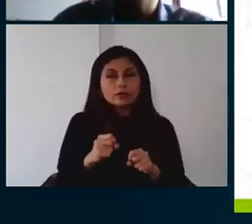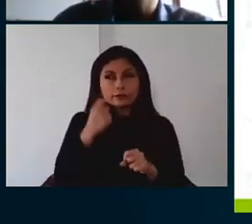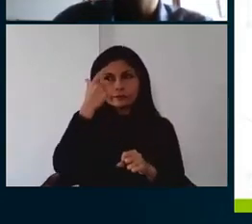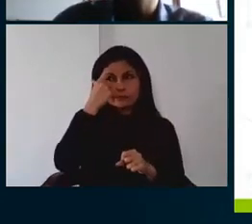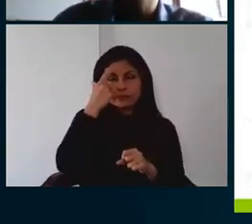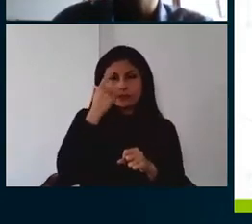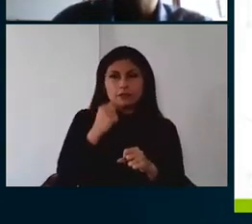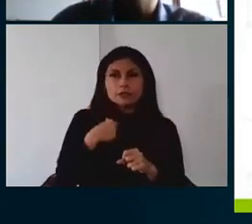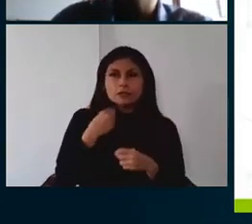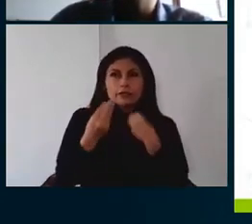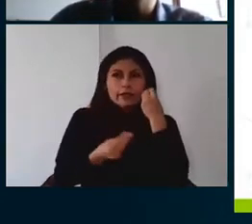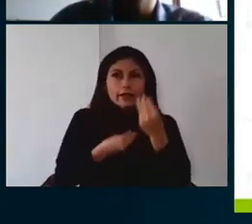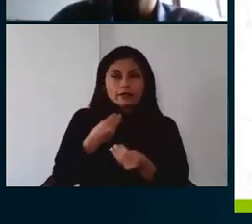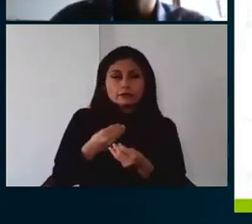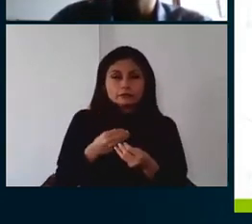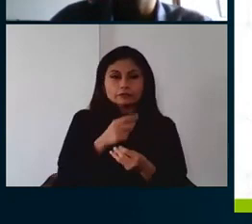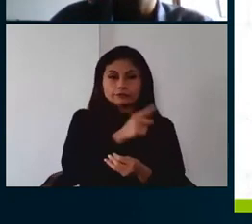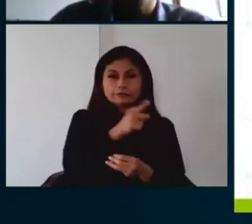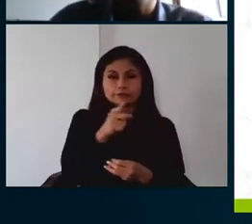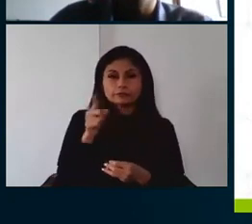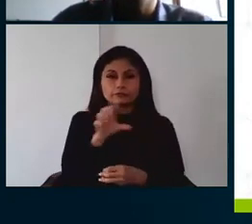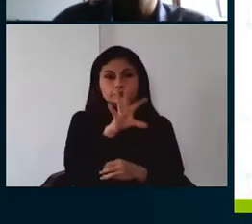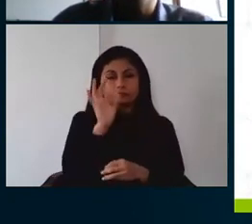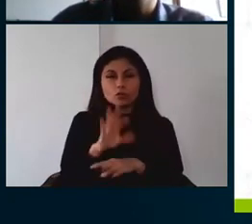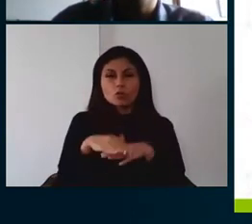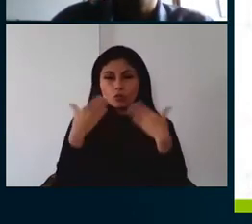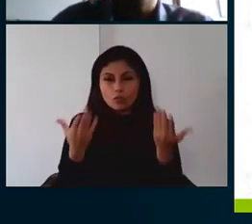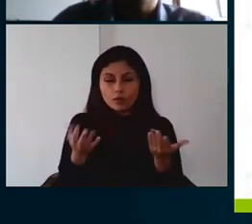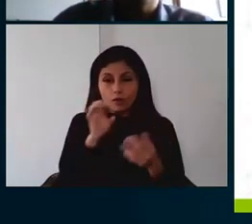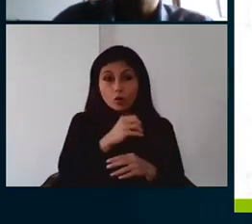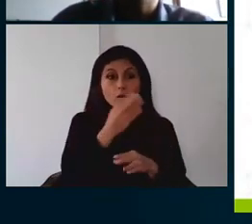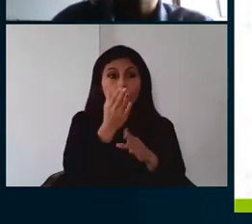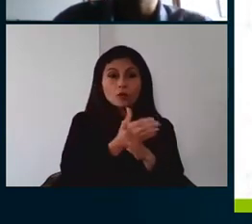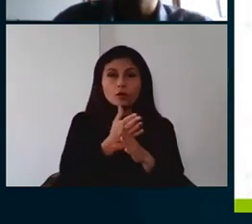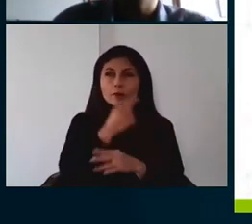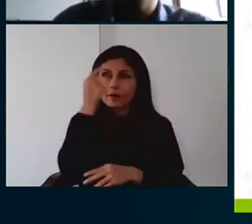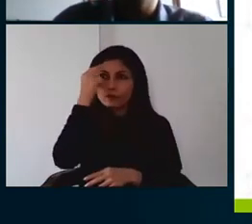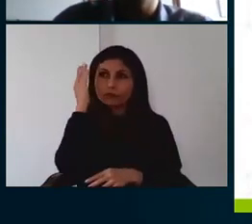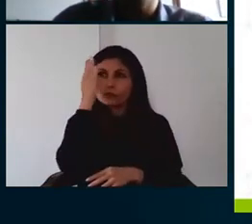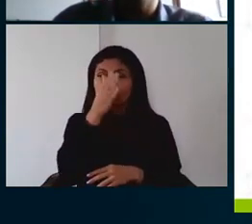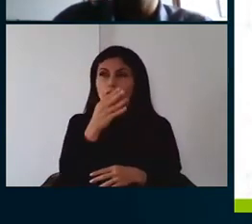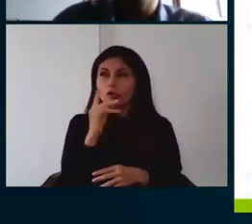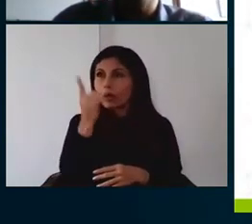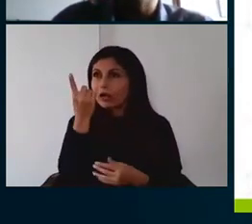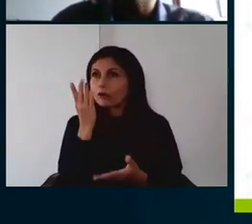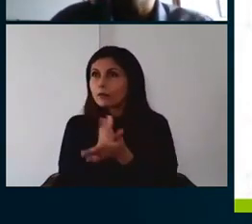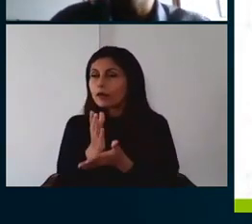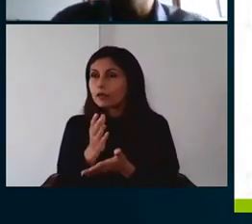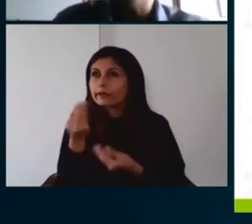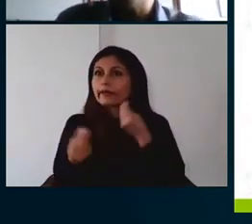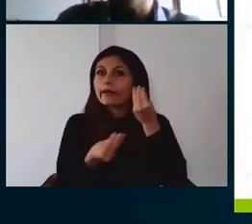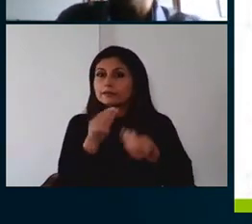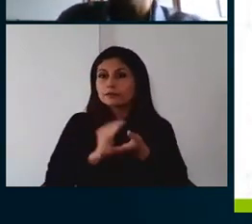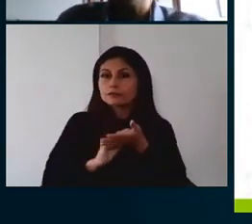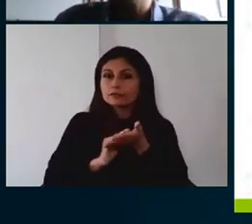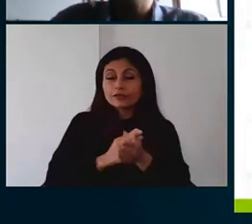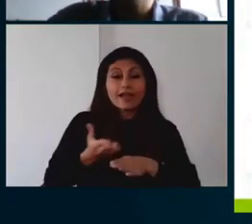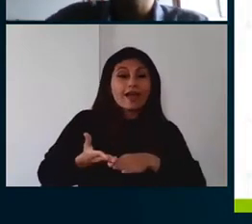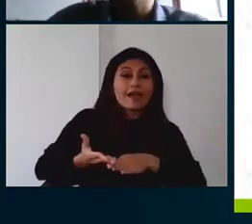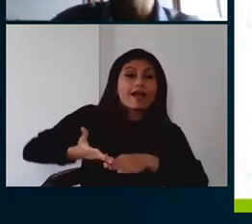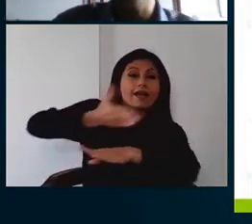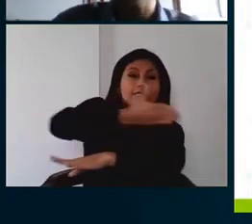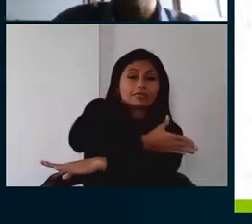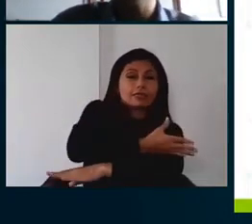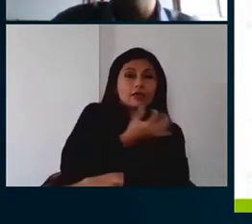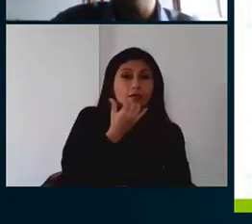la toma de decisiones, puede lograr anticipar la aparición de un problema en un futuro. Y no hay que esperar a que el